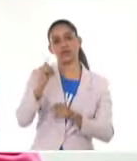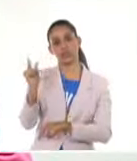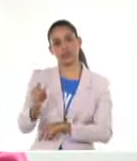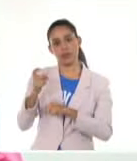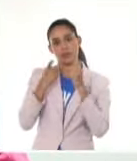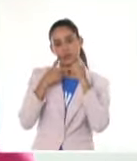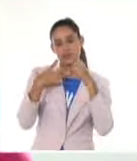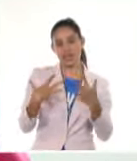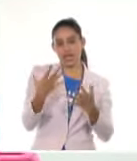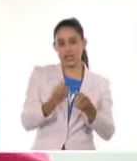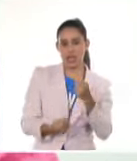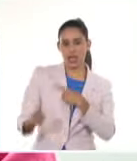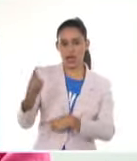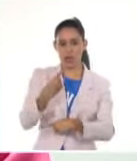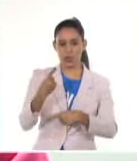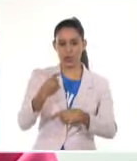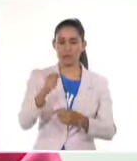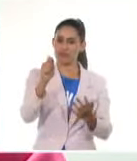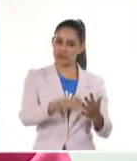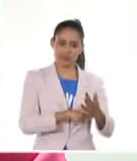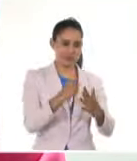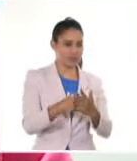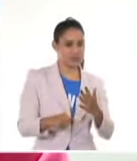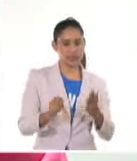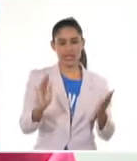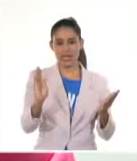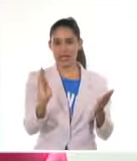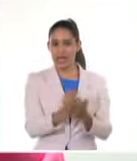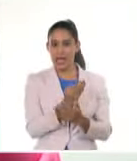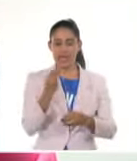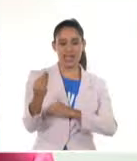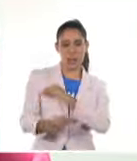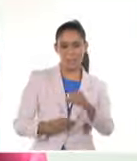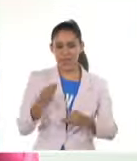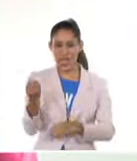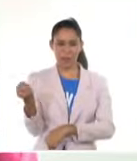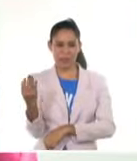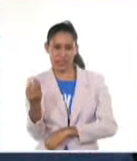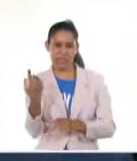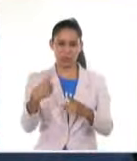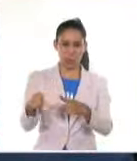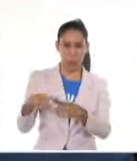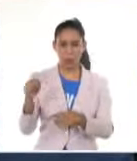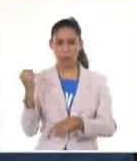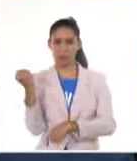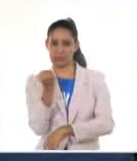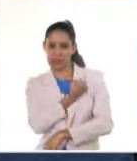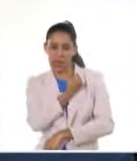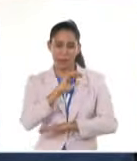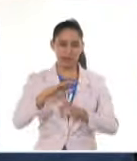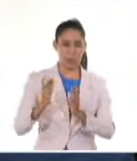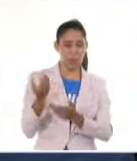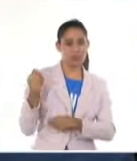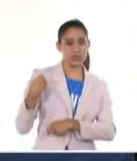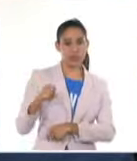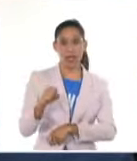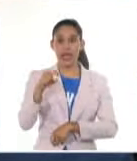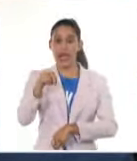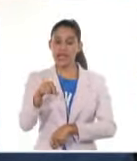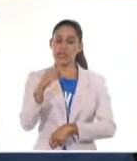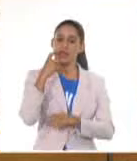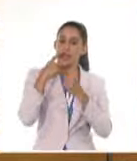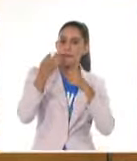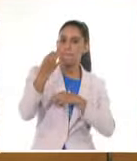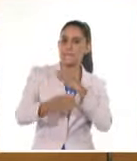las desviaciones, las fake news y las mentiras del capital. La cita se convirtió en un encuentro